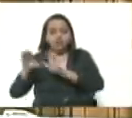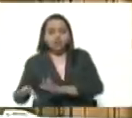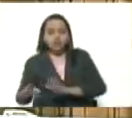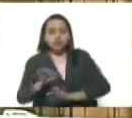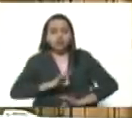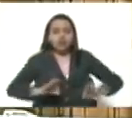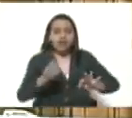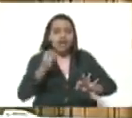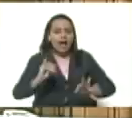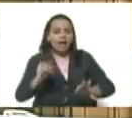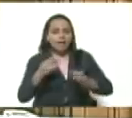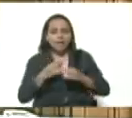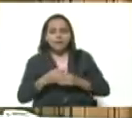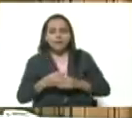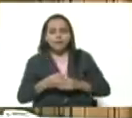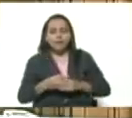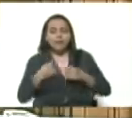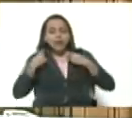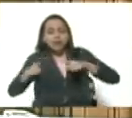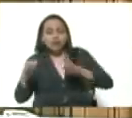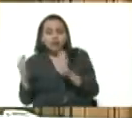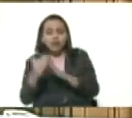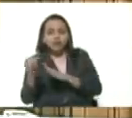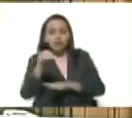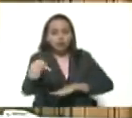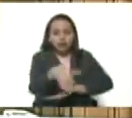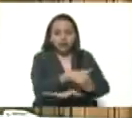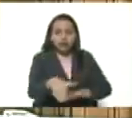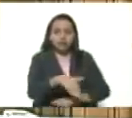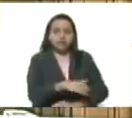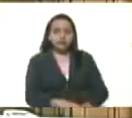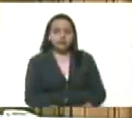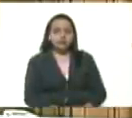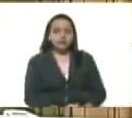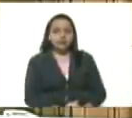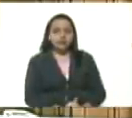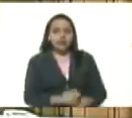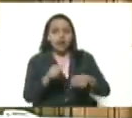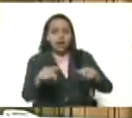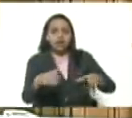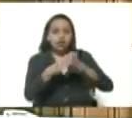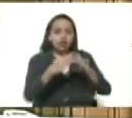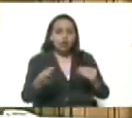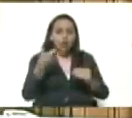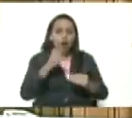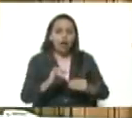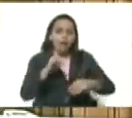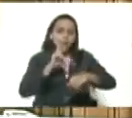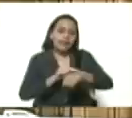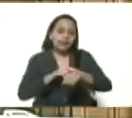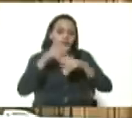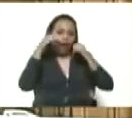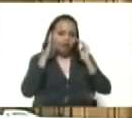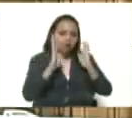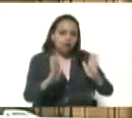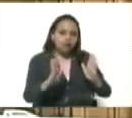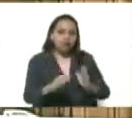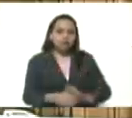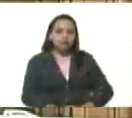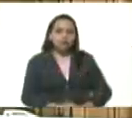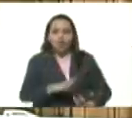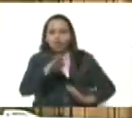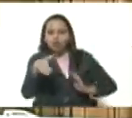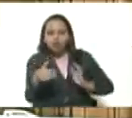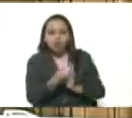queda perdido en su casa o en las calles, aquí todos tienen un médico que lo atienda,